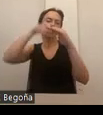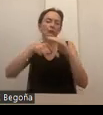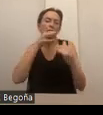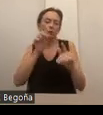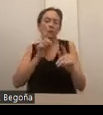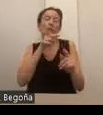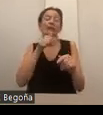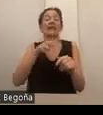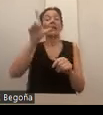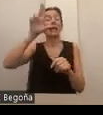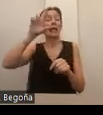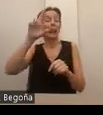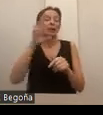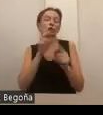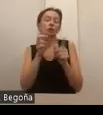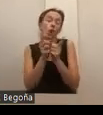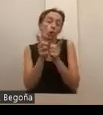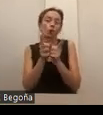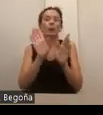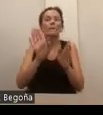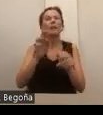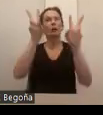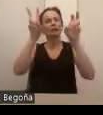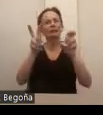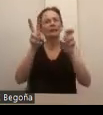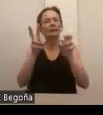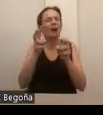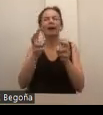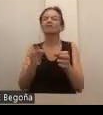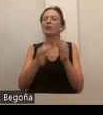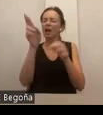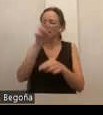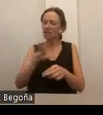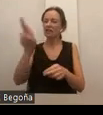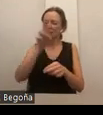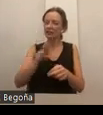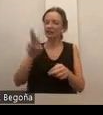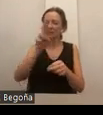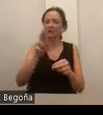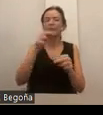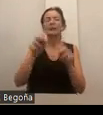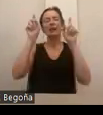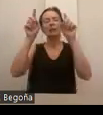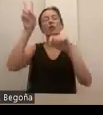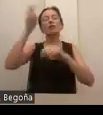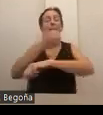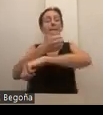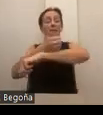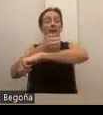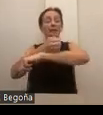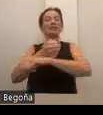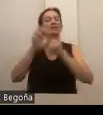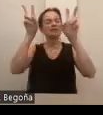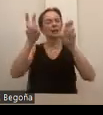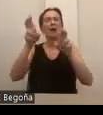LR, pero yo creo que es un tema bastante recurrente que nosotros, la educación con respecto a la diabetes es un tema que